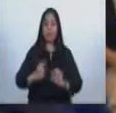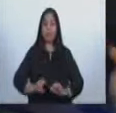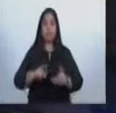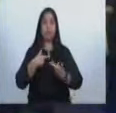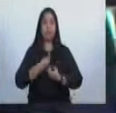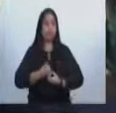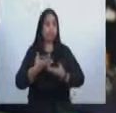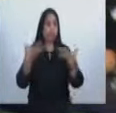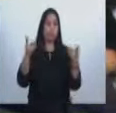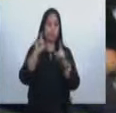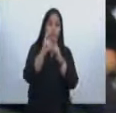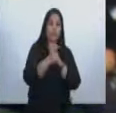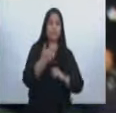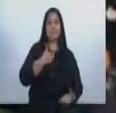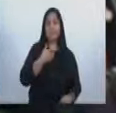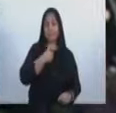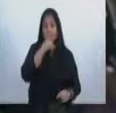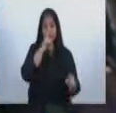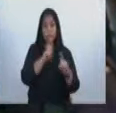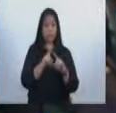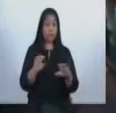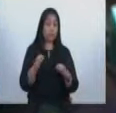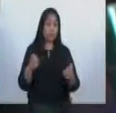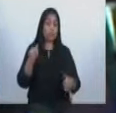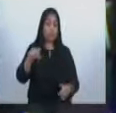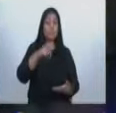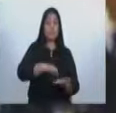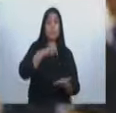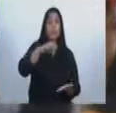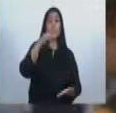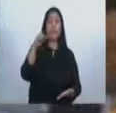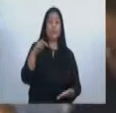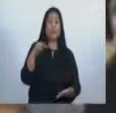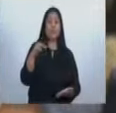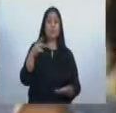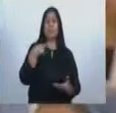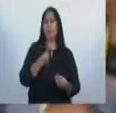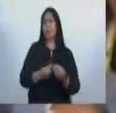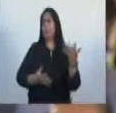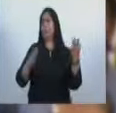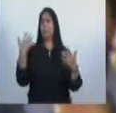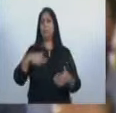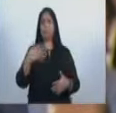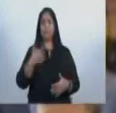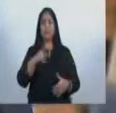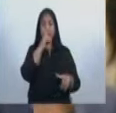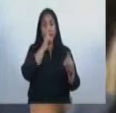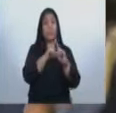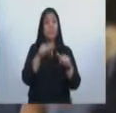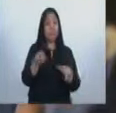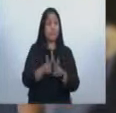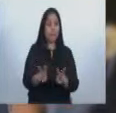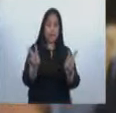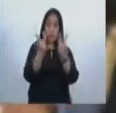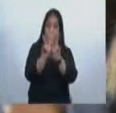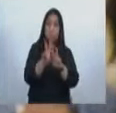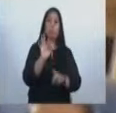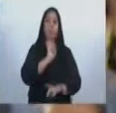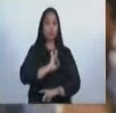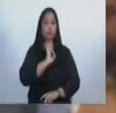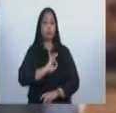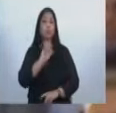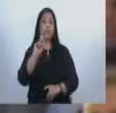riqueza cultural que tenemos este Este es un país riquísimo este socialmente